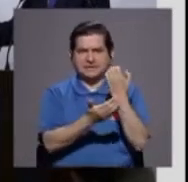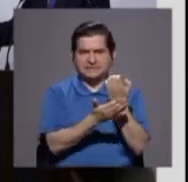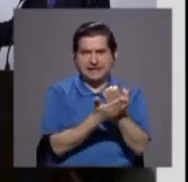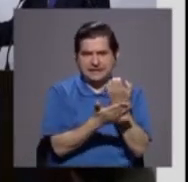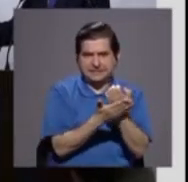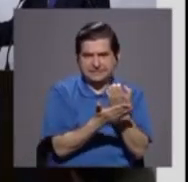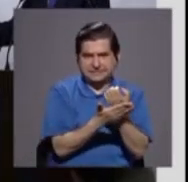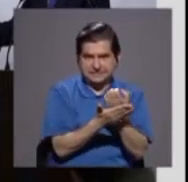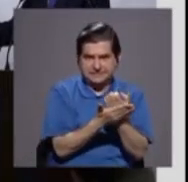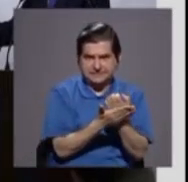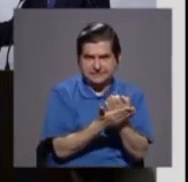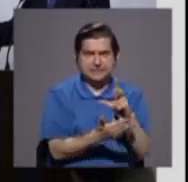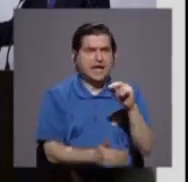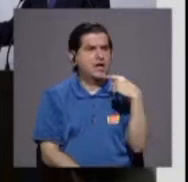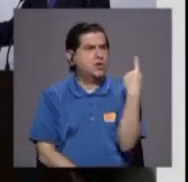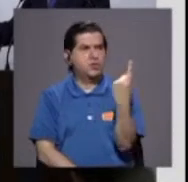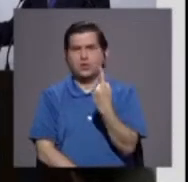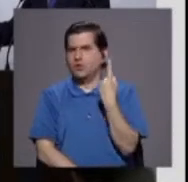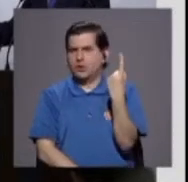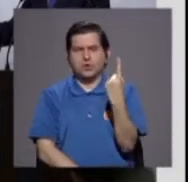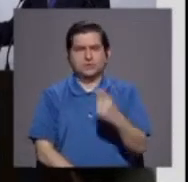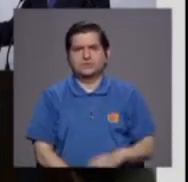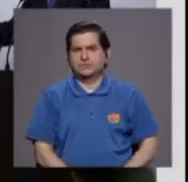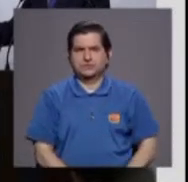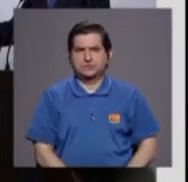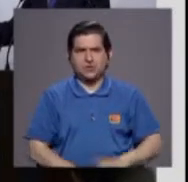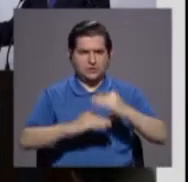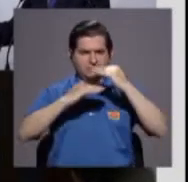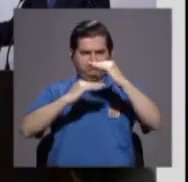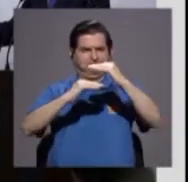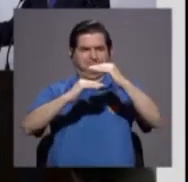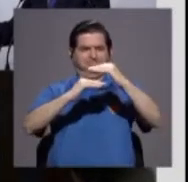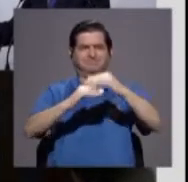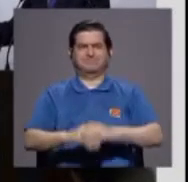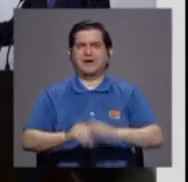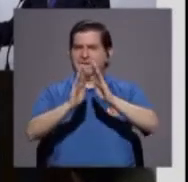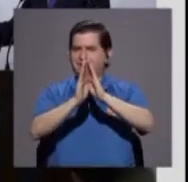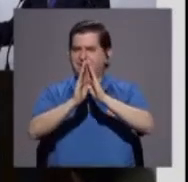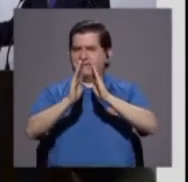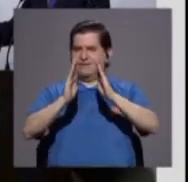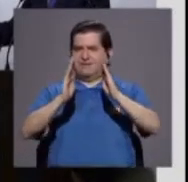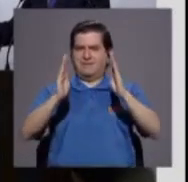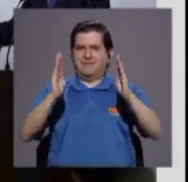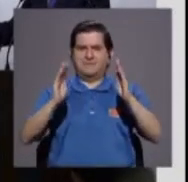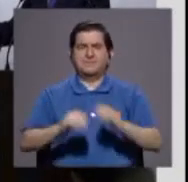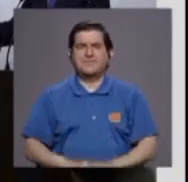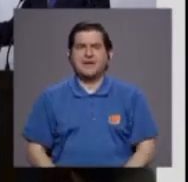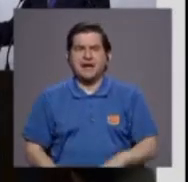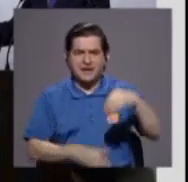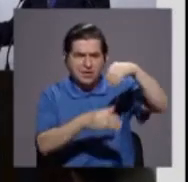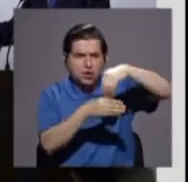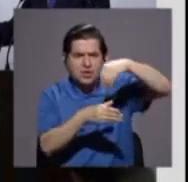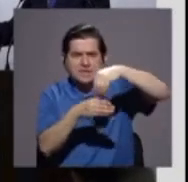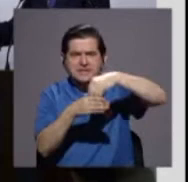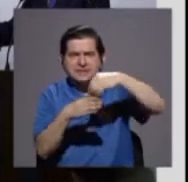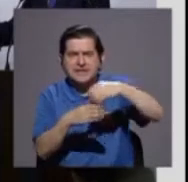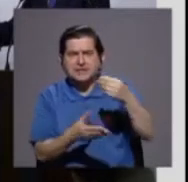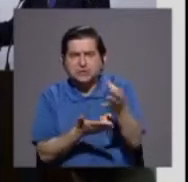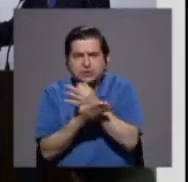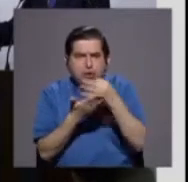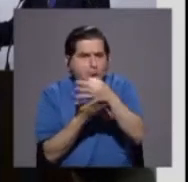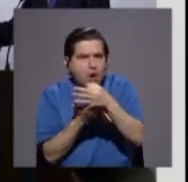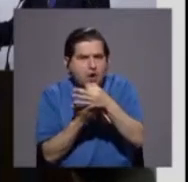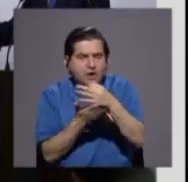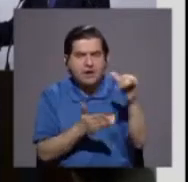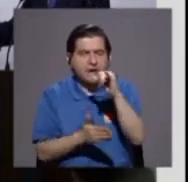económico no solamente limitado a la inyección monetaria, sino